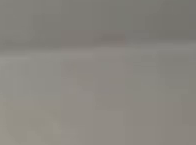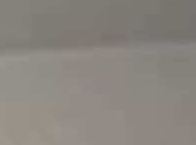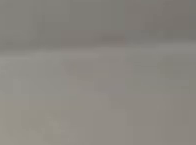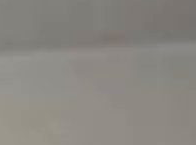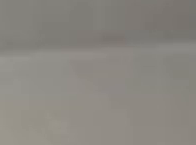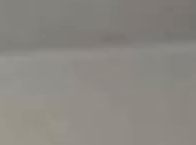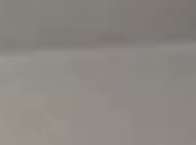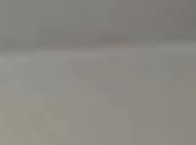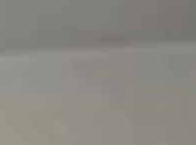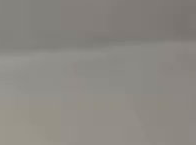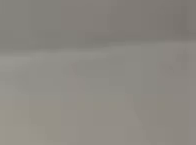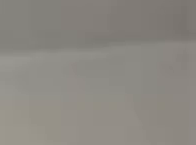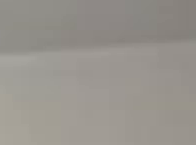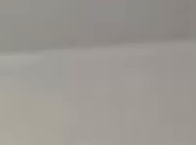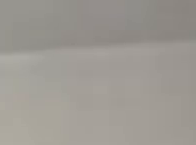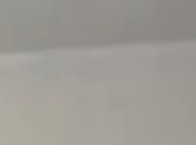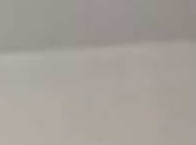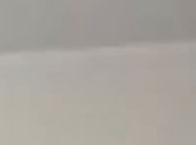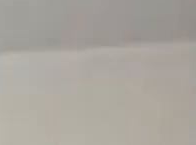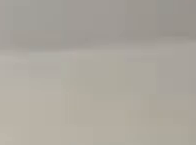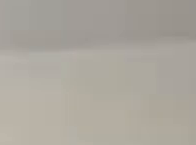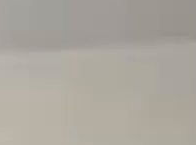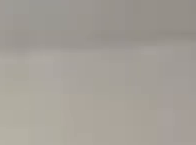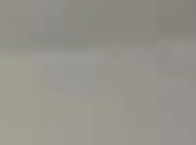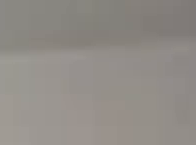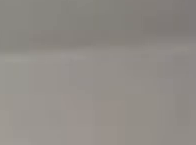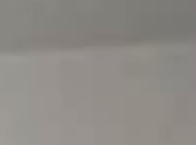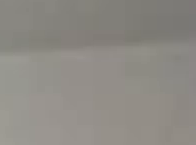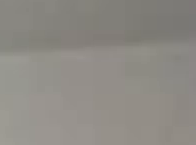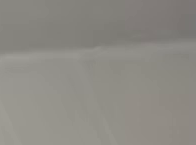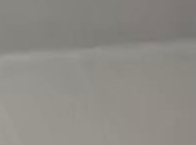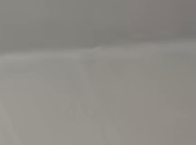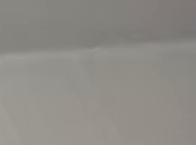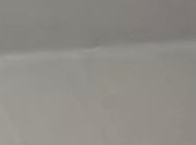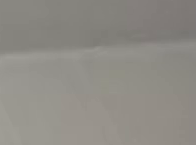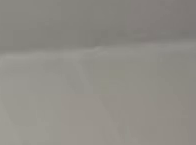vamos a hacer es ver los videos, ya que le voy a compartir lo que queda del día, ¿de acuerdo?